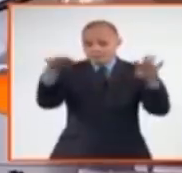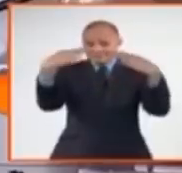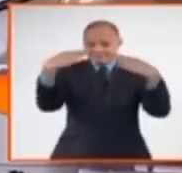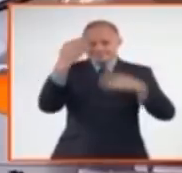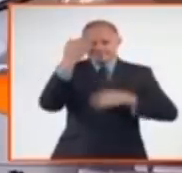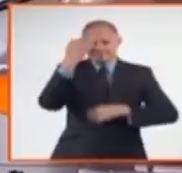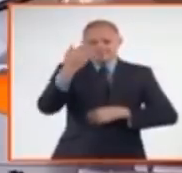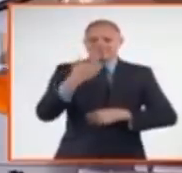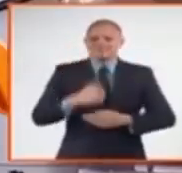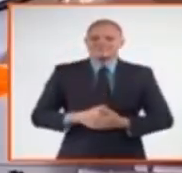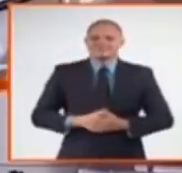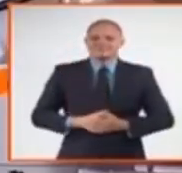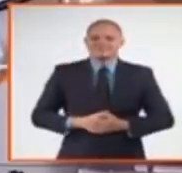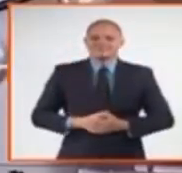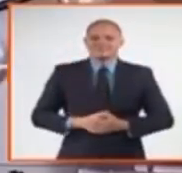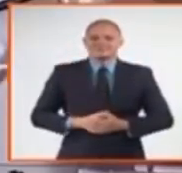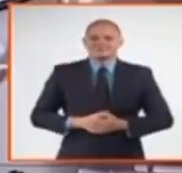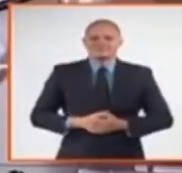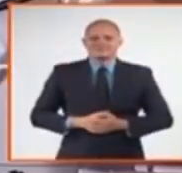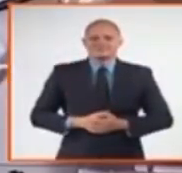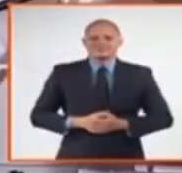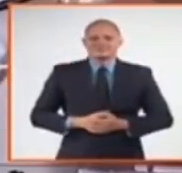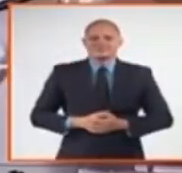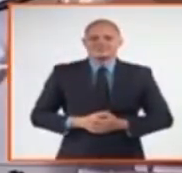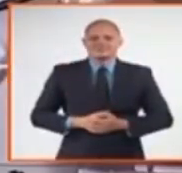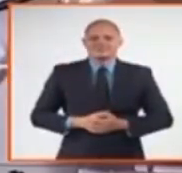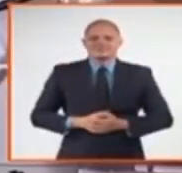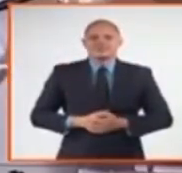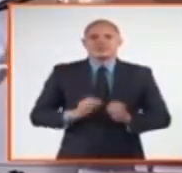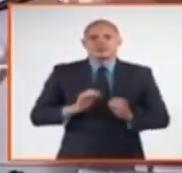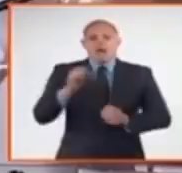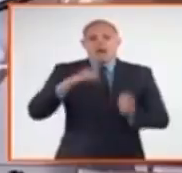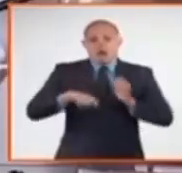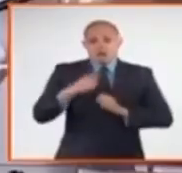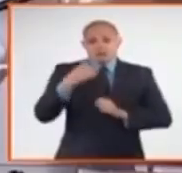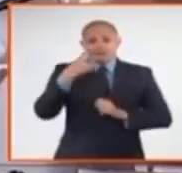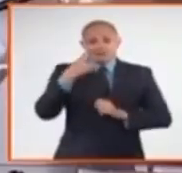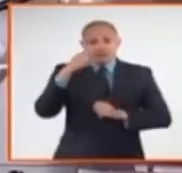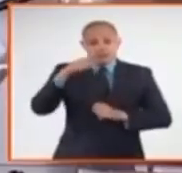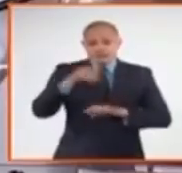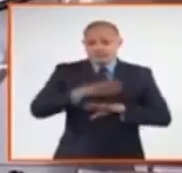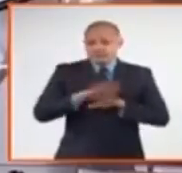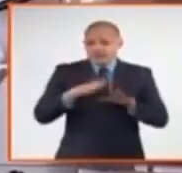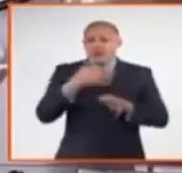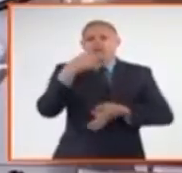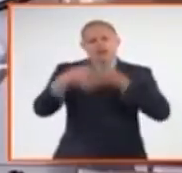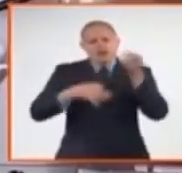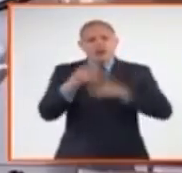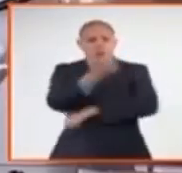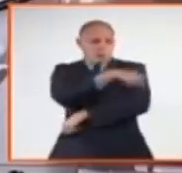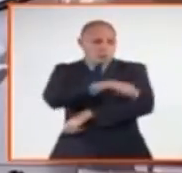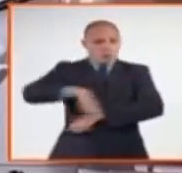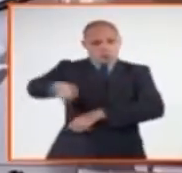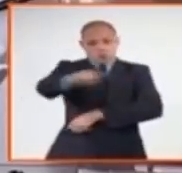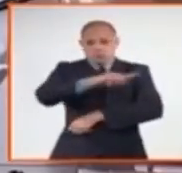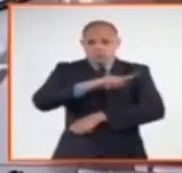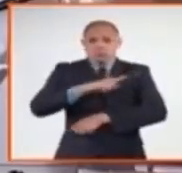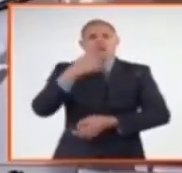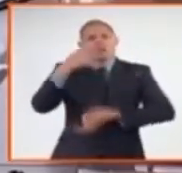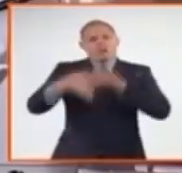de verlo en la mesa redonda en formar a nuestro pueblo actualizarlo y todas las actividades relacionadas con